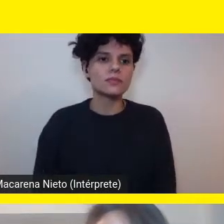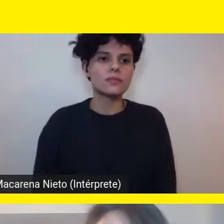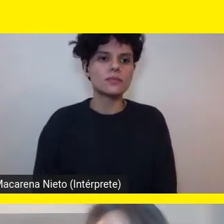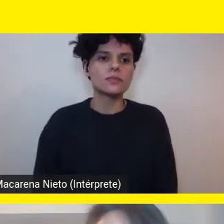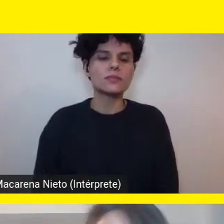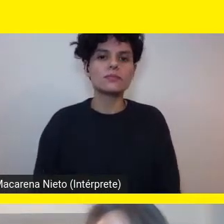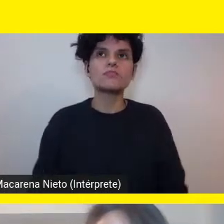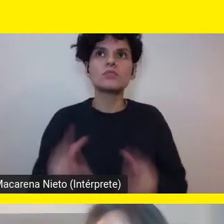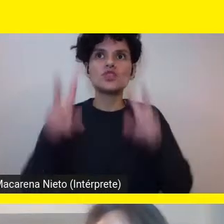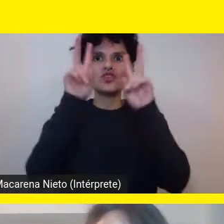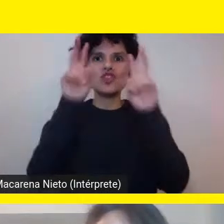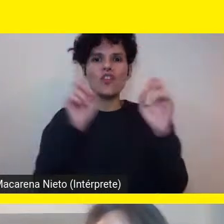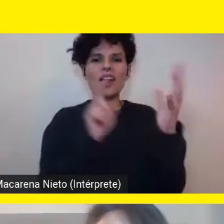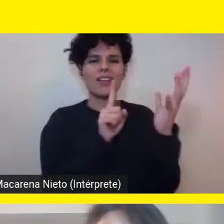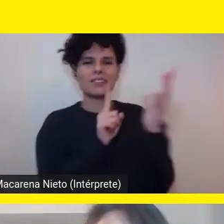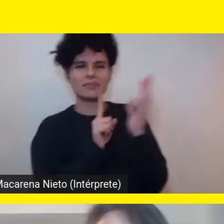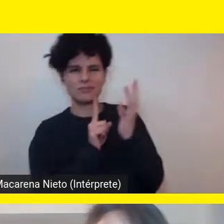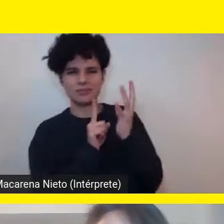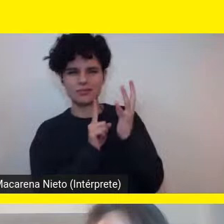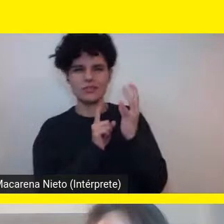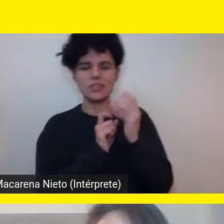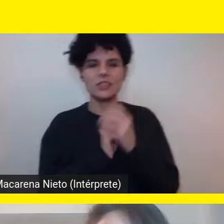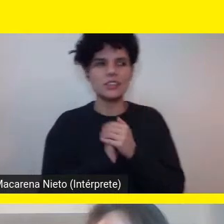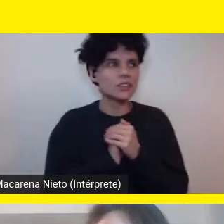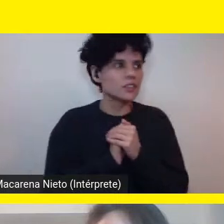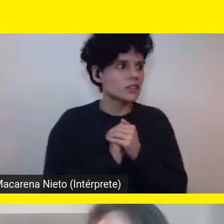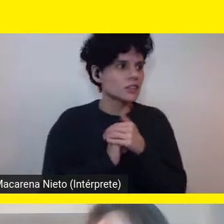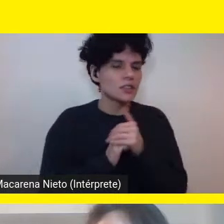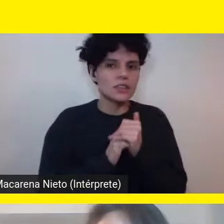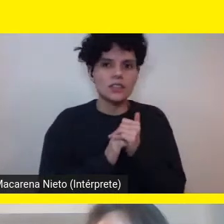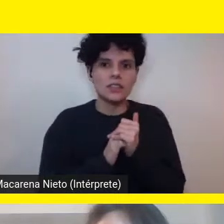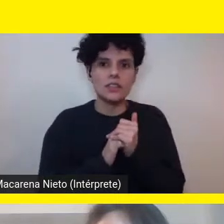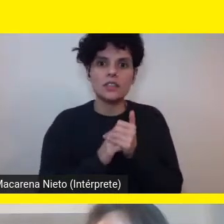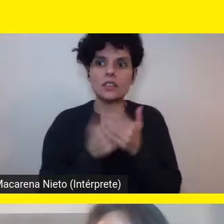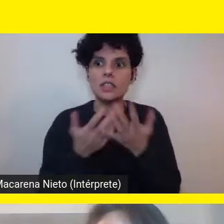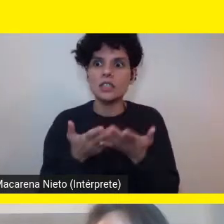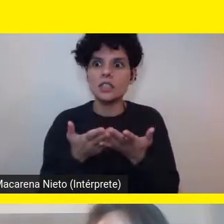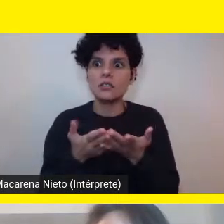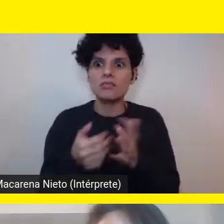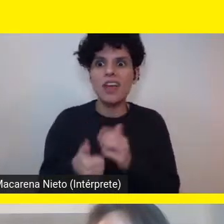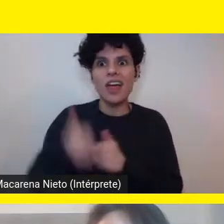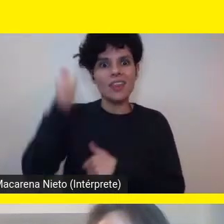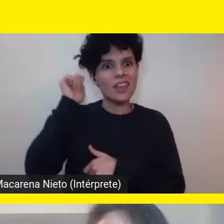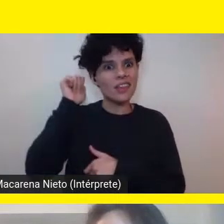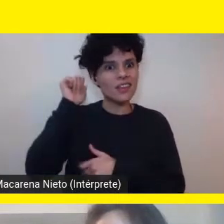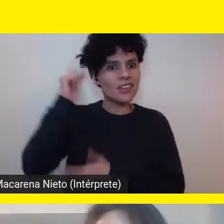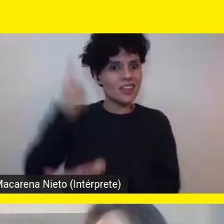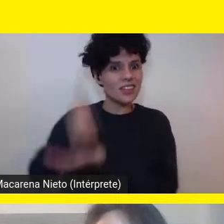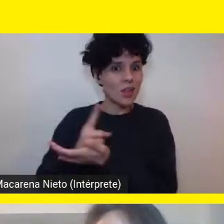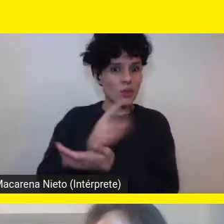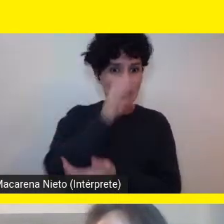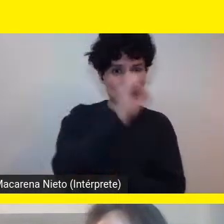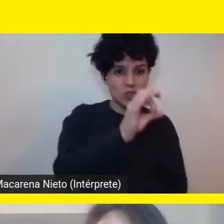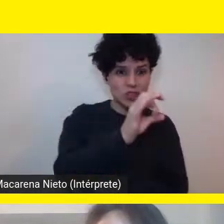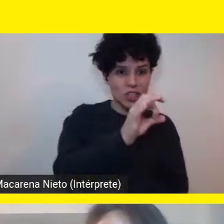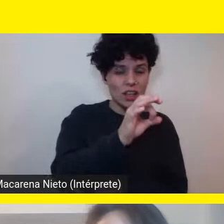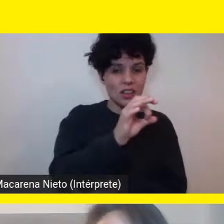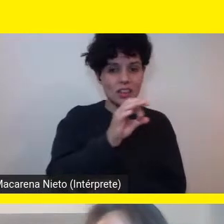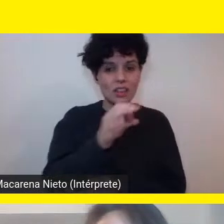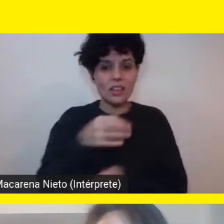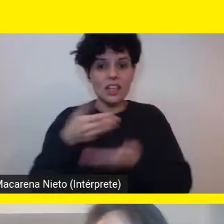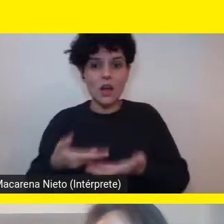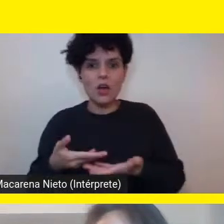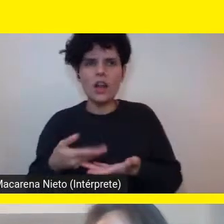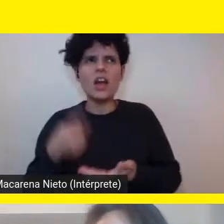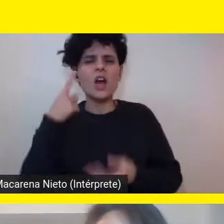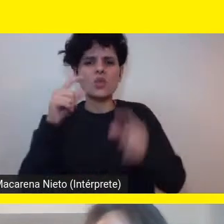de la represión y lo que estamos viviendo del ayer, que era la dictadura de Pinochet, y la de hoy, que hay una palabra, una frase